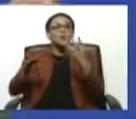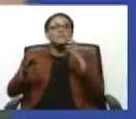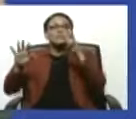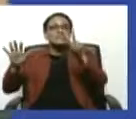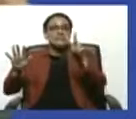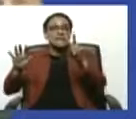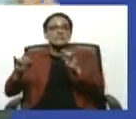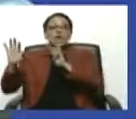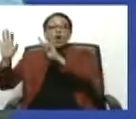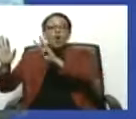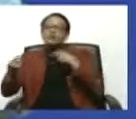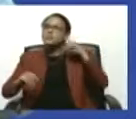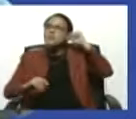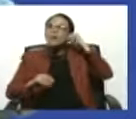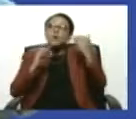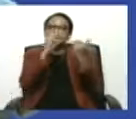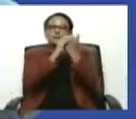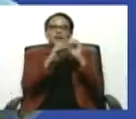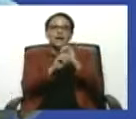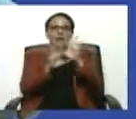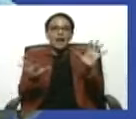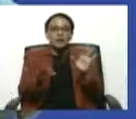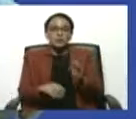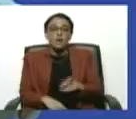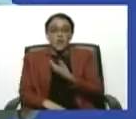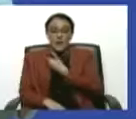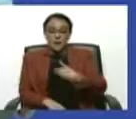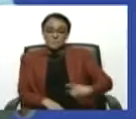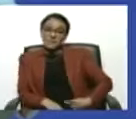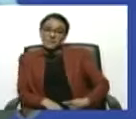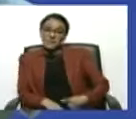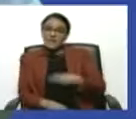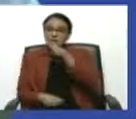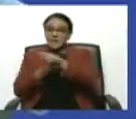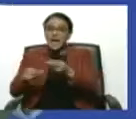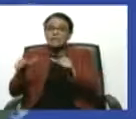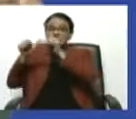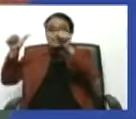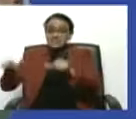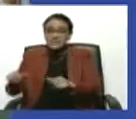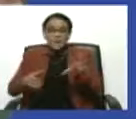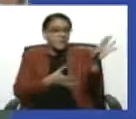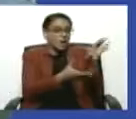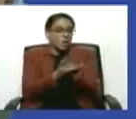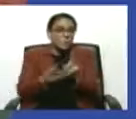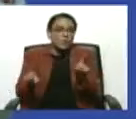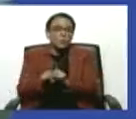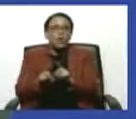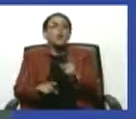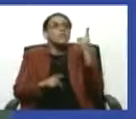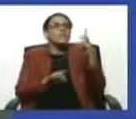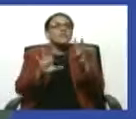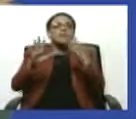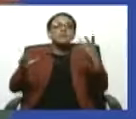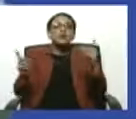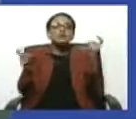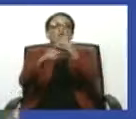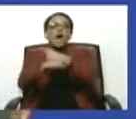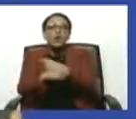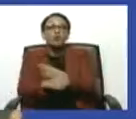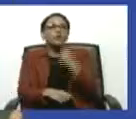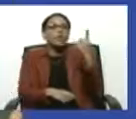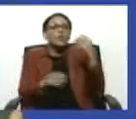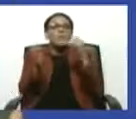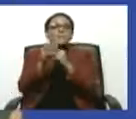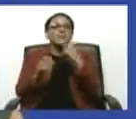El presidente Nicolás Maduro presentó el programa de recuperación, crecimiento y prosperidad económica un 18 de agosto